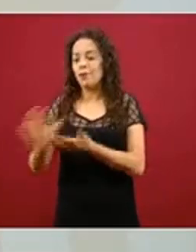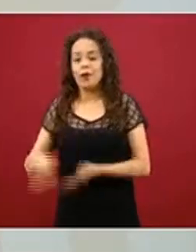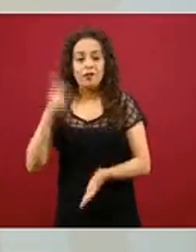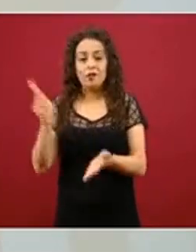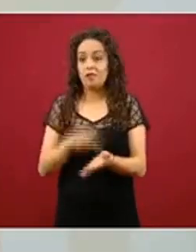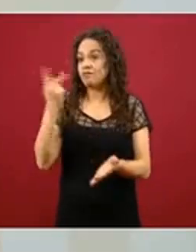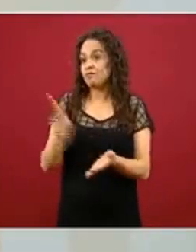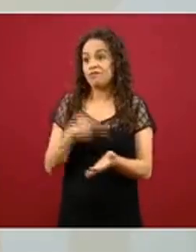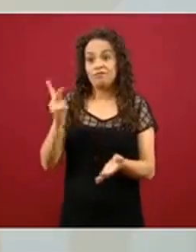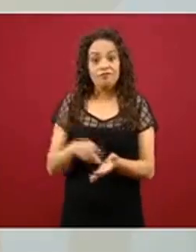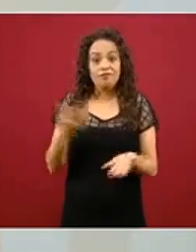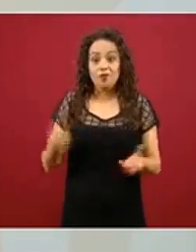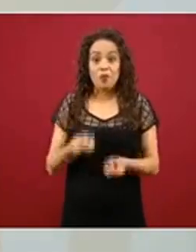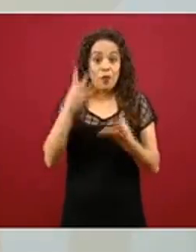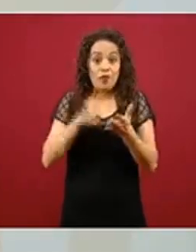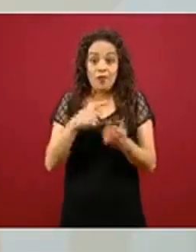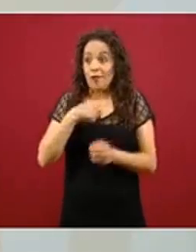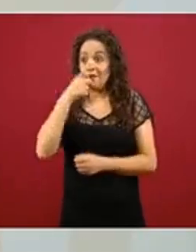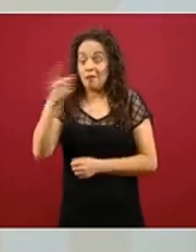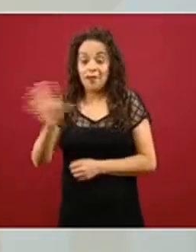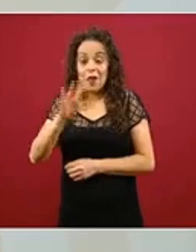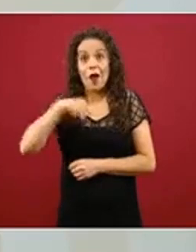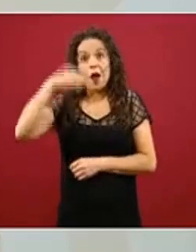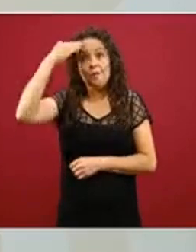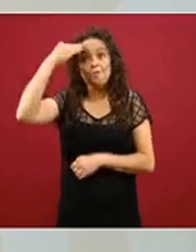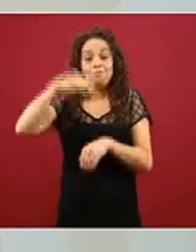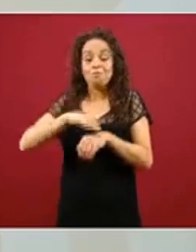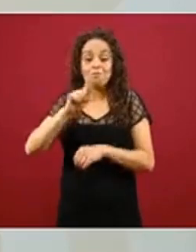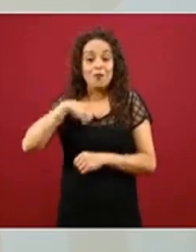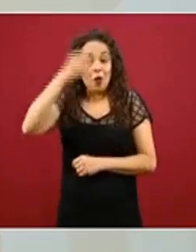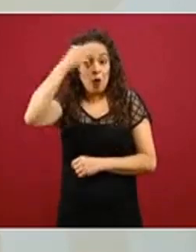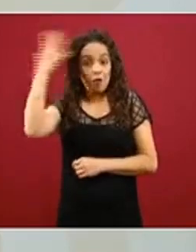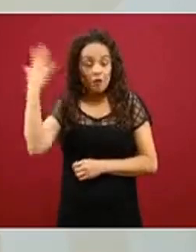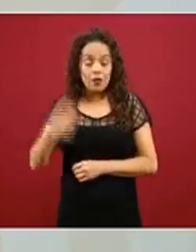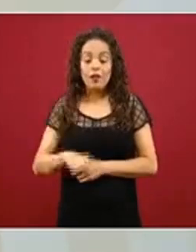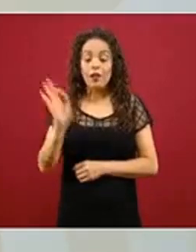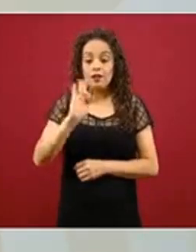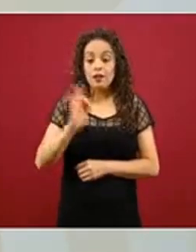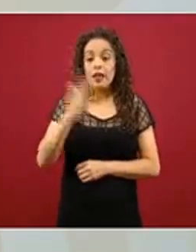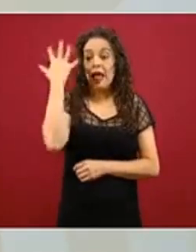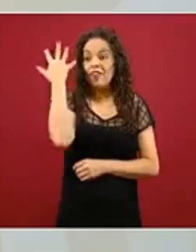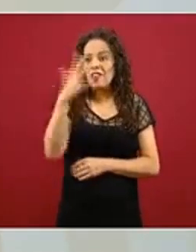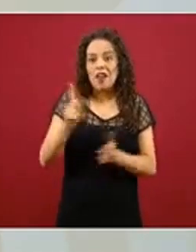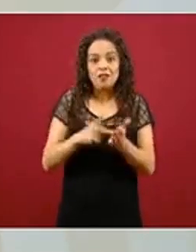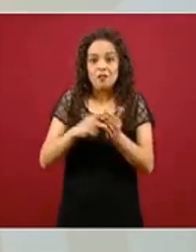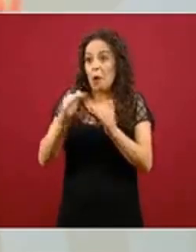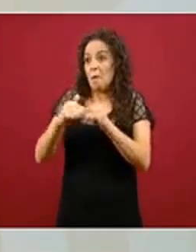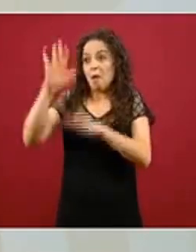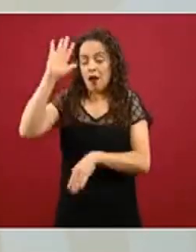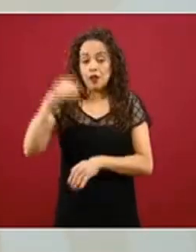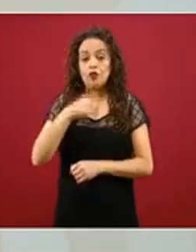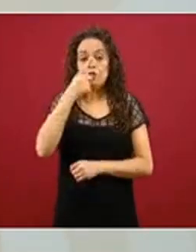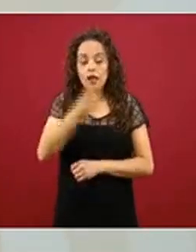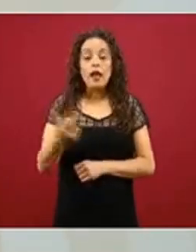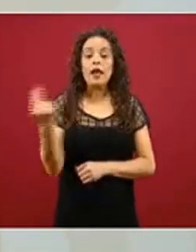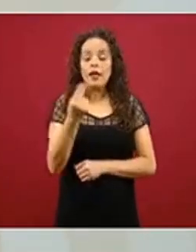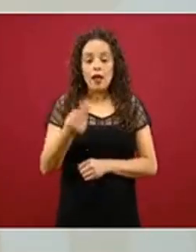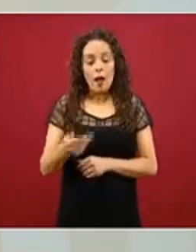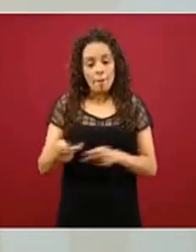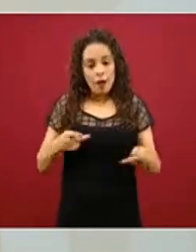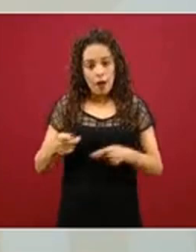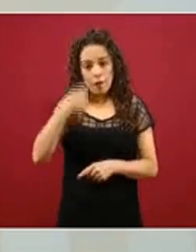la cuenta, no sé quién lo contó, pero quizá fueron más de 10, en que dijimos prepararnos para una epidemia larga. Además, lo hemos dicho en